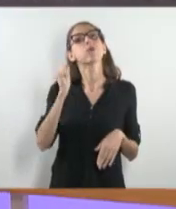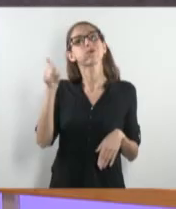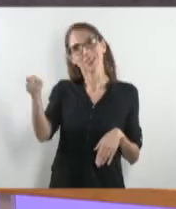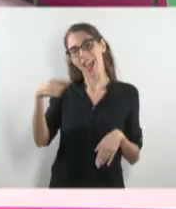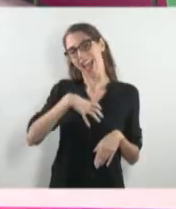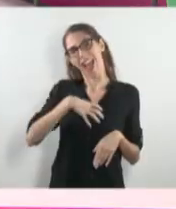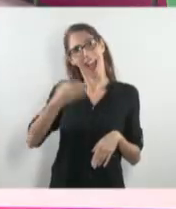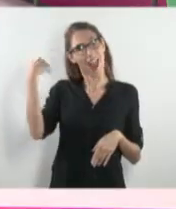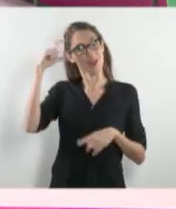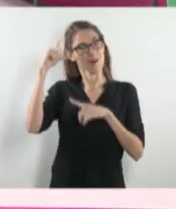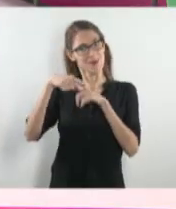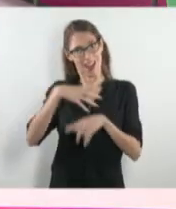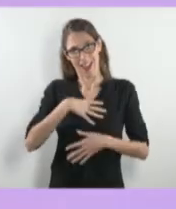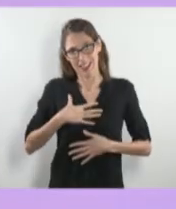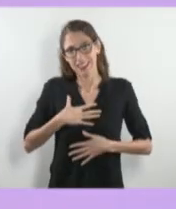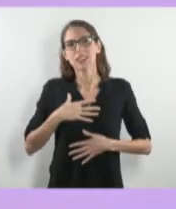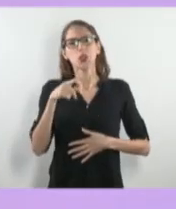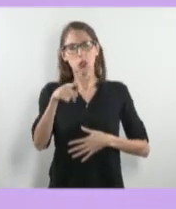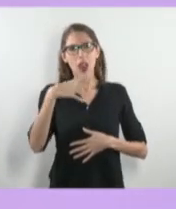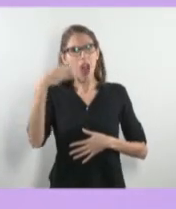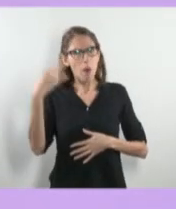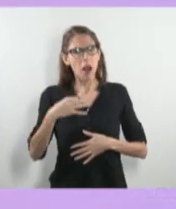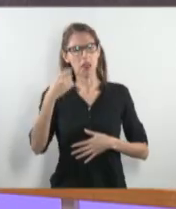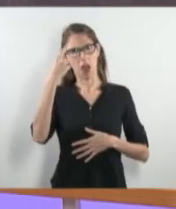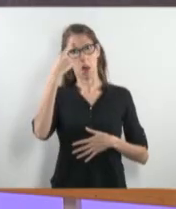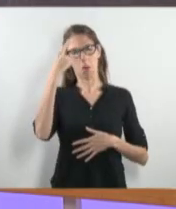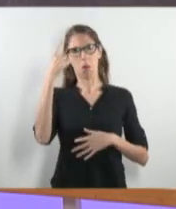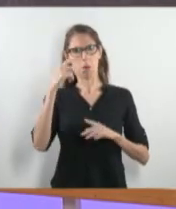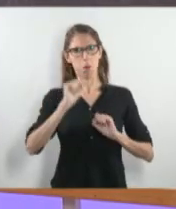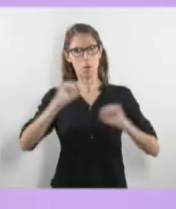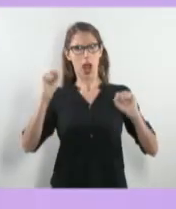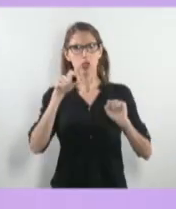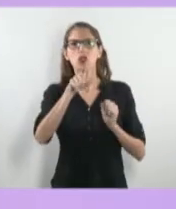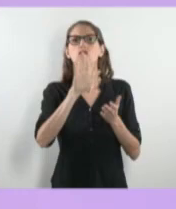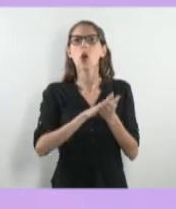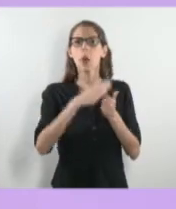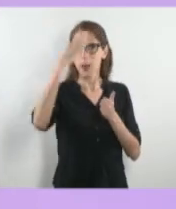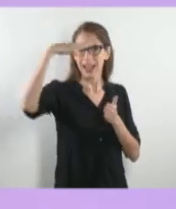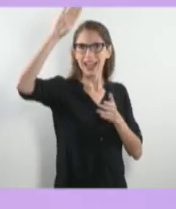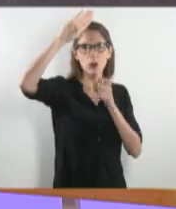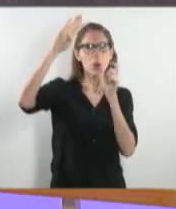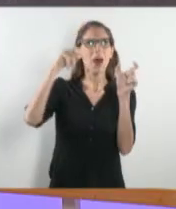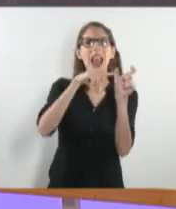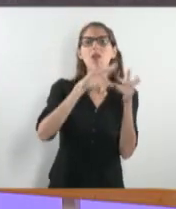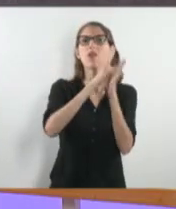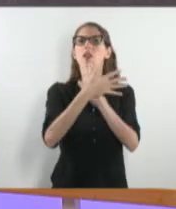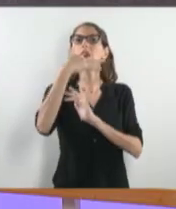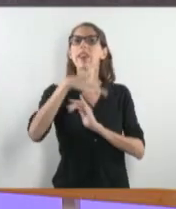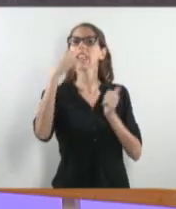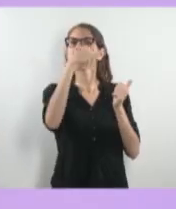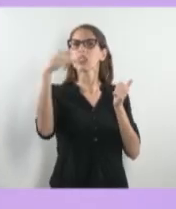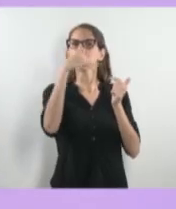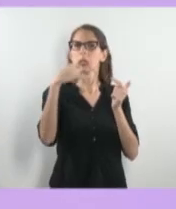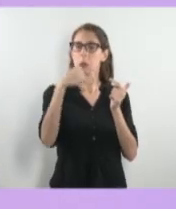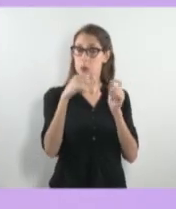puedo. Me no quedé puedo. Impactada con las asociaciones negativas a la palabra gaucho. Eso, la verdad, me llamó la atención. Y hoy vamos a ver proteínas.